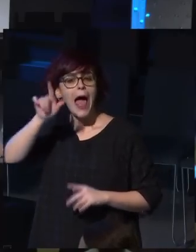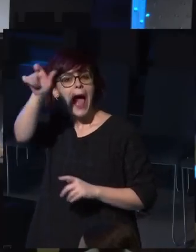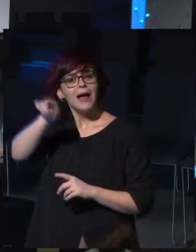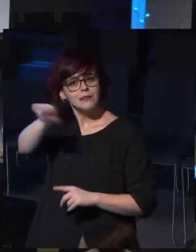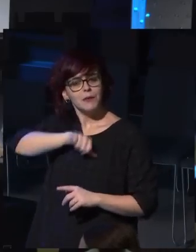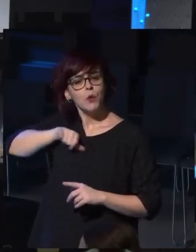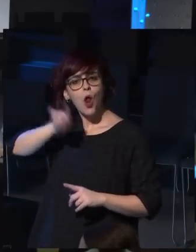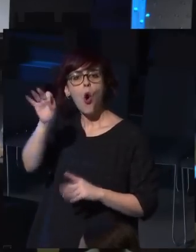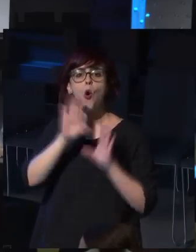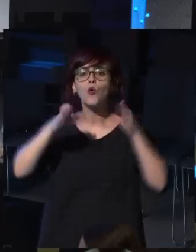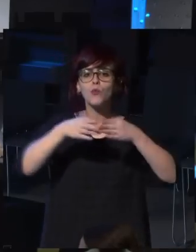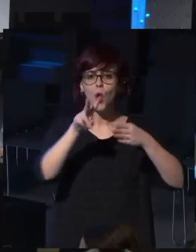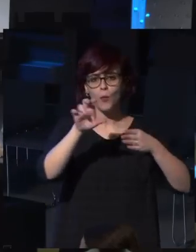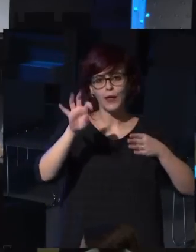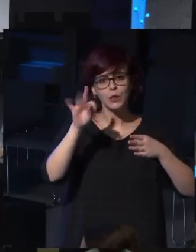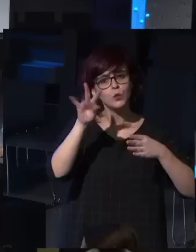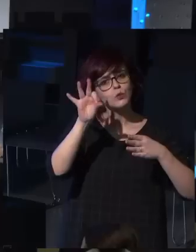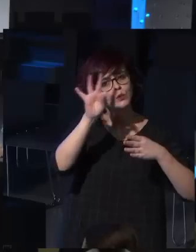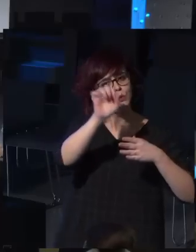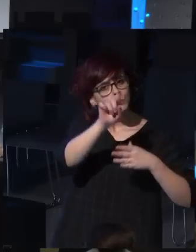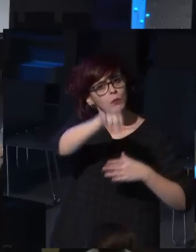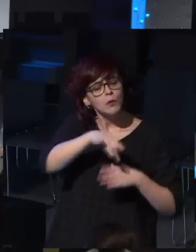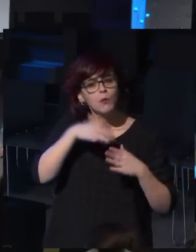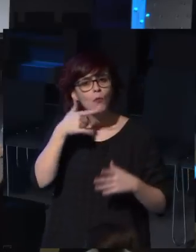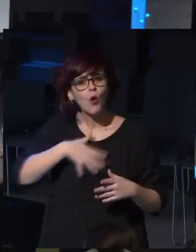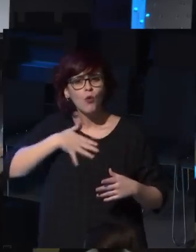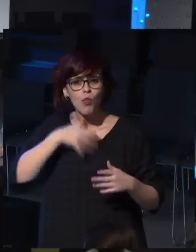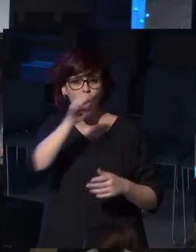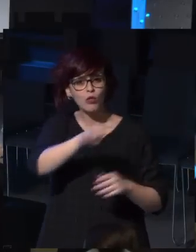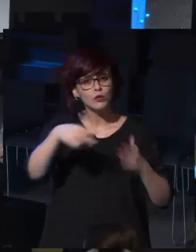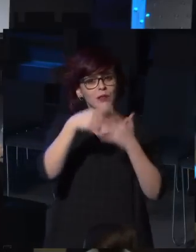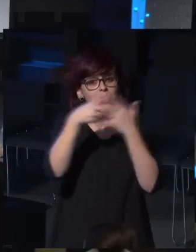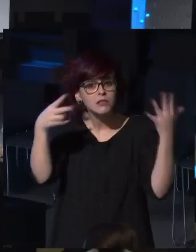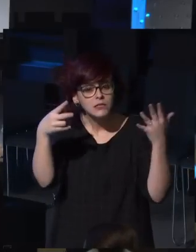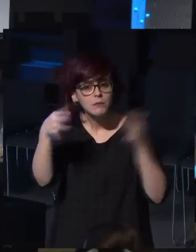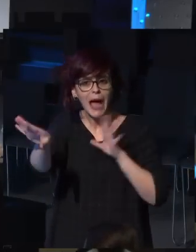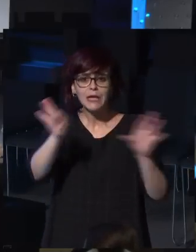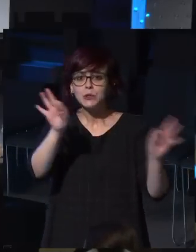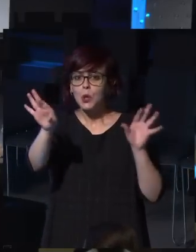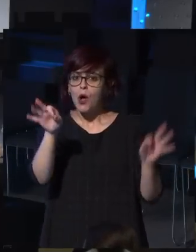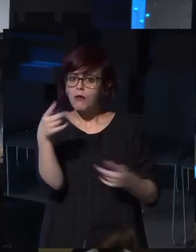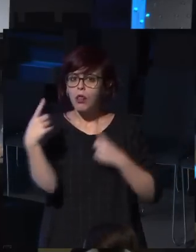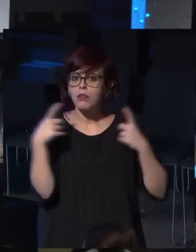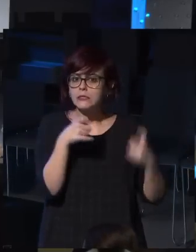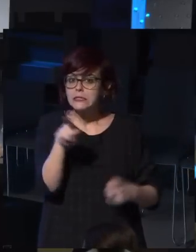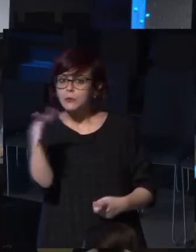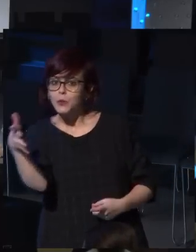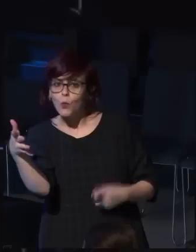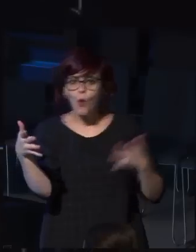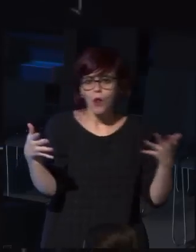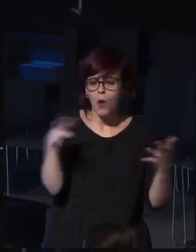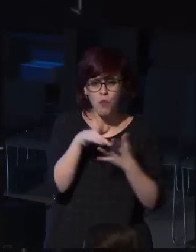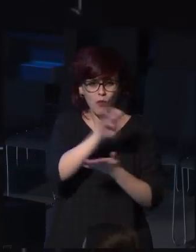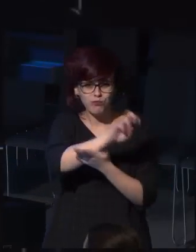¿dónde os sentís más cómodos? O si, no sé si en 2017 hay necesidad de elegir entre una cosa y la otra. habiendo tantas